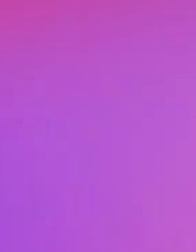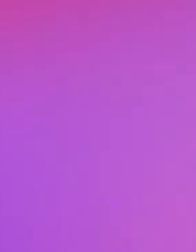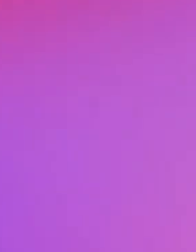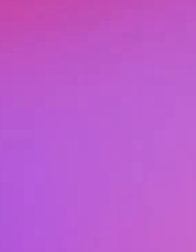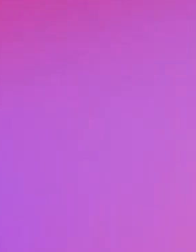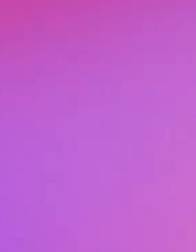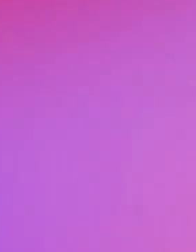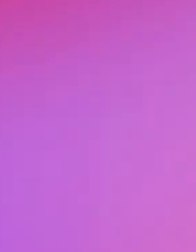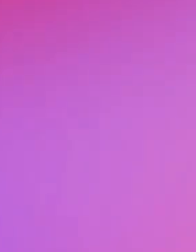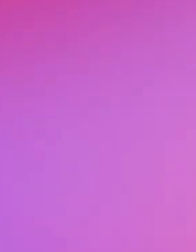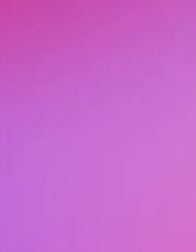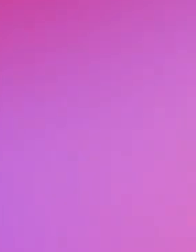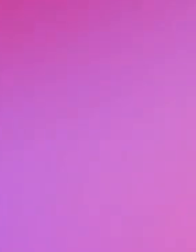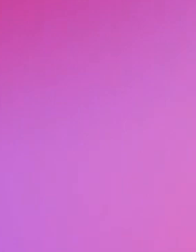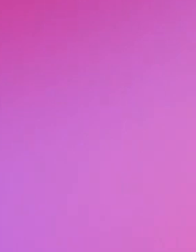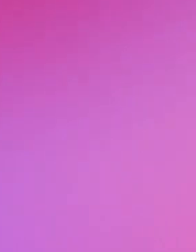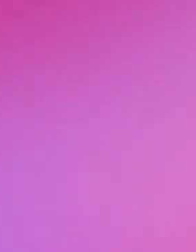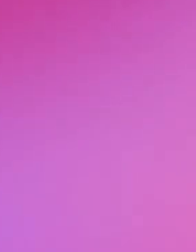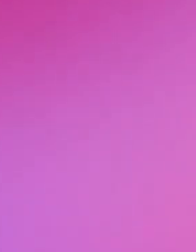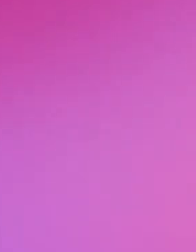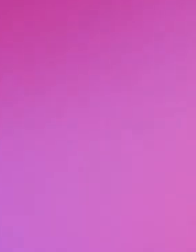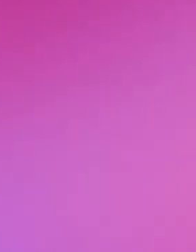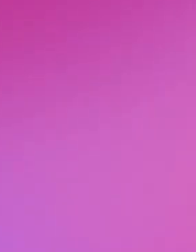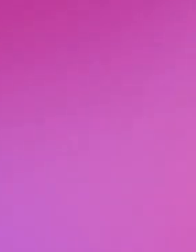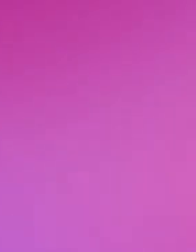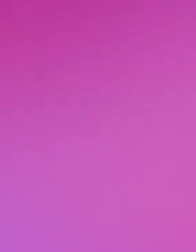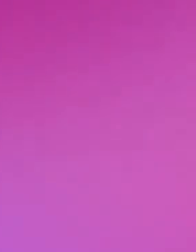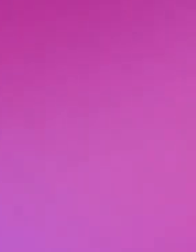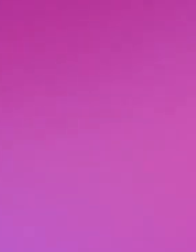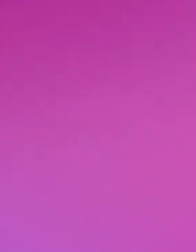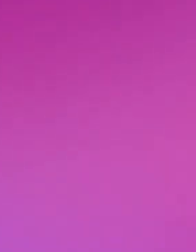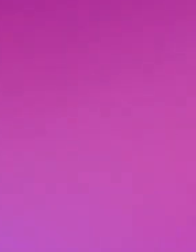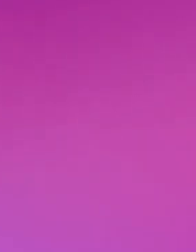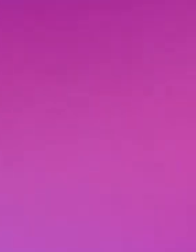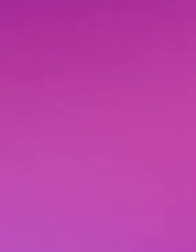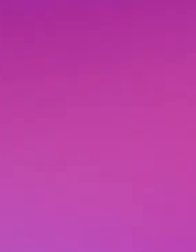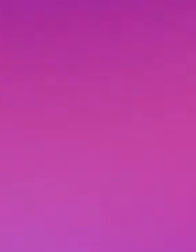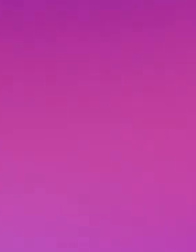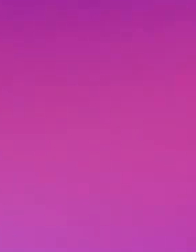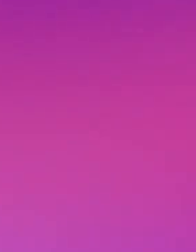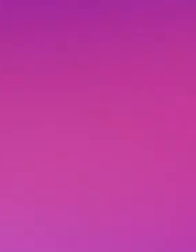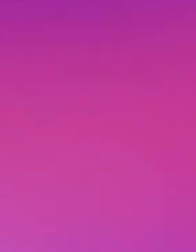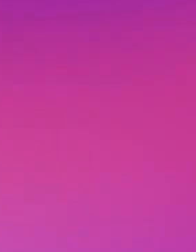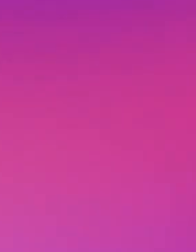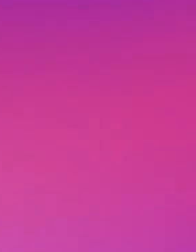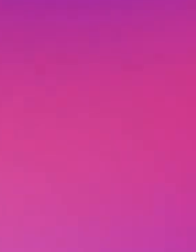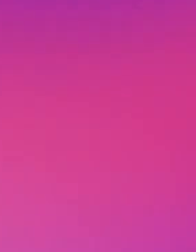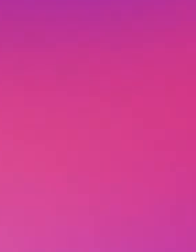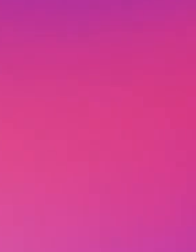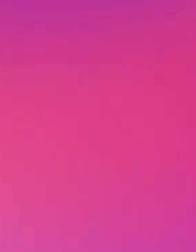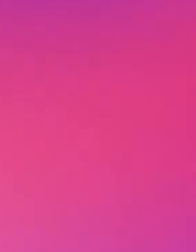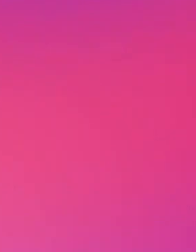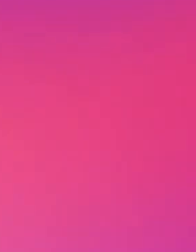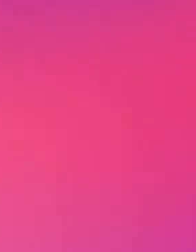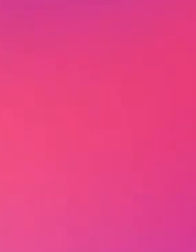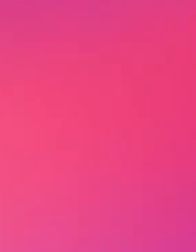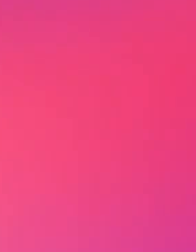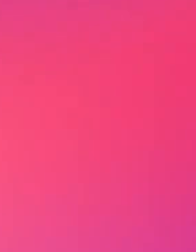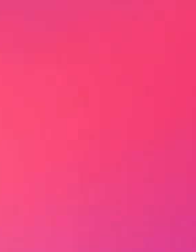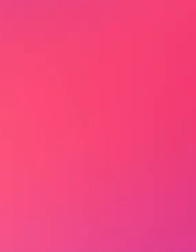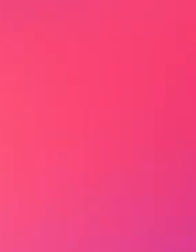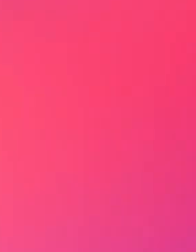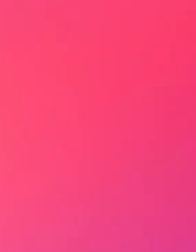forma literaria que no conozcan e investiguen a qué tipo pertenece. Nunca dejen de investigar. Durante